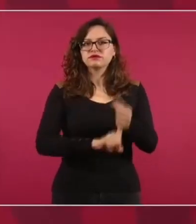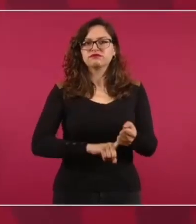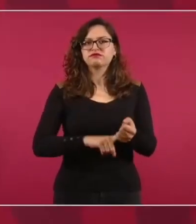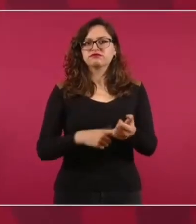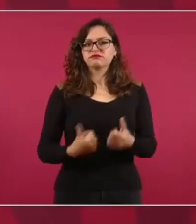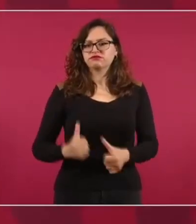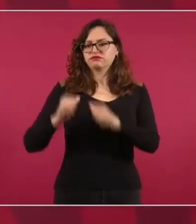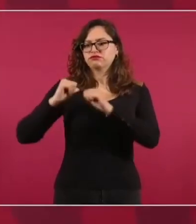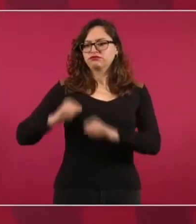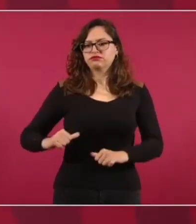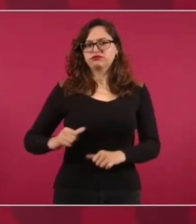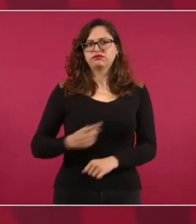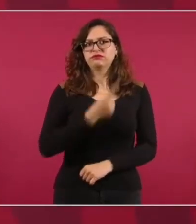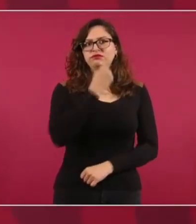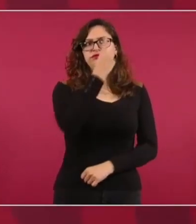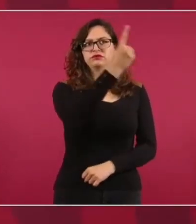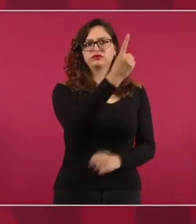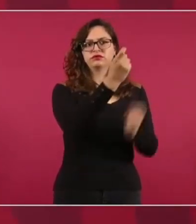para